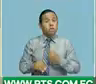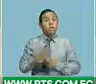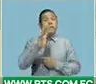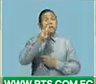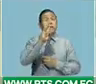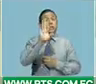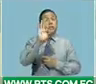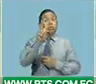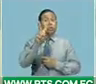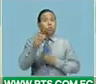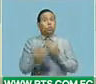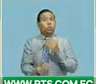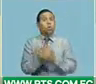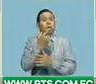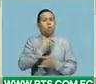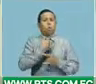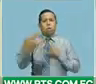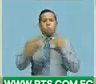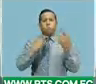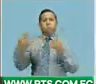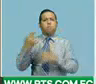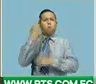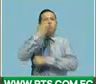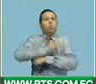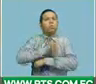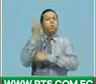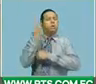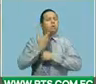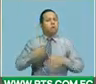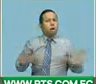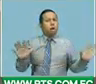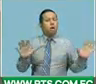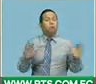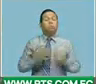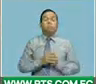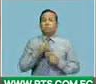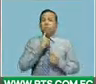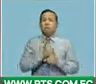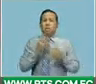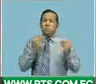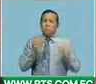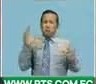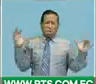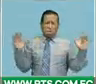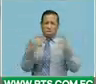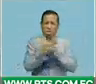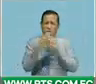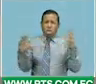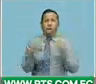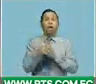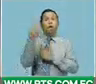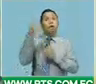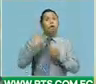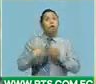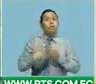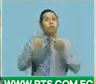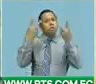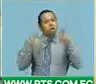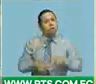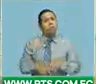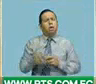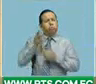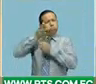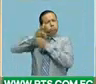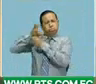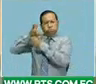692 nuevos contagios en las últimas 24 horas. Pero si la situación es compleja por las aglomeraciones a nivel nacional, Quito no es la excepción. Videos de las